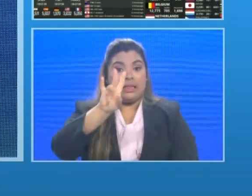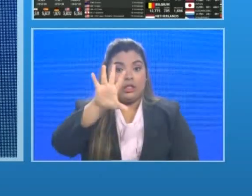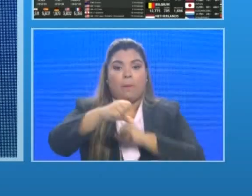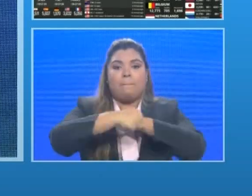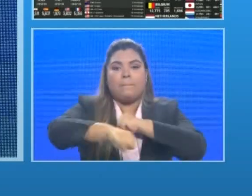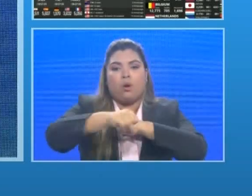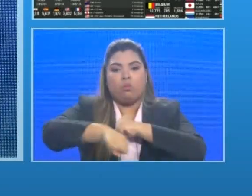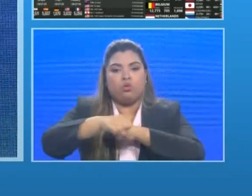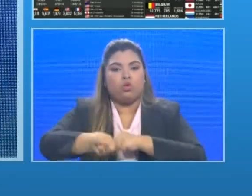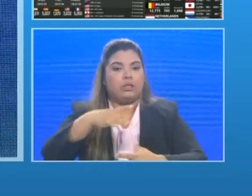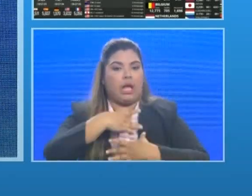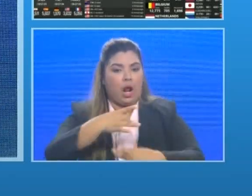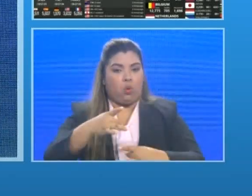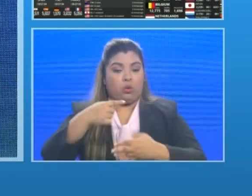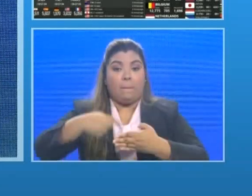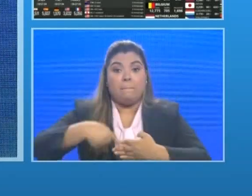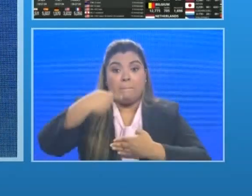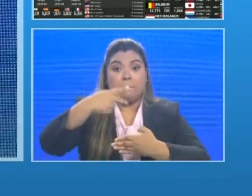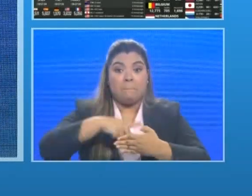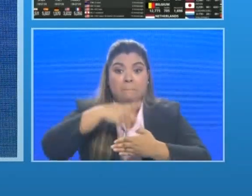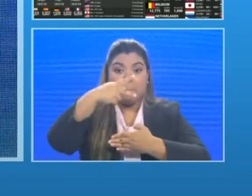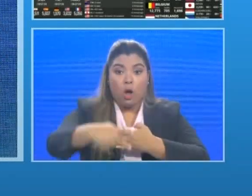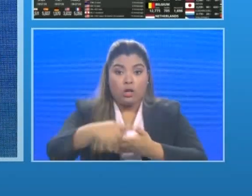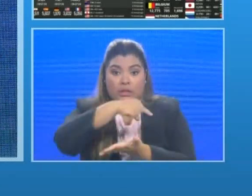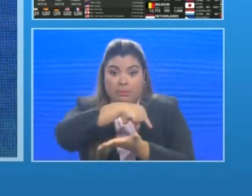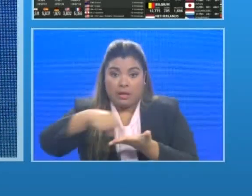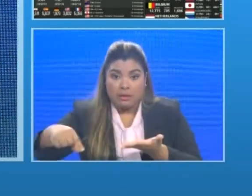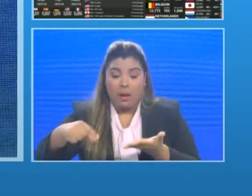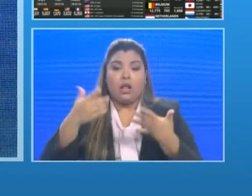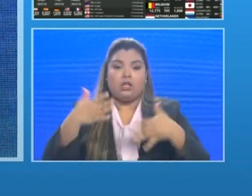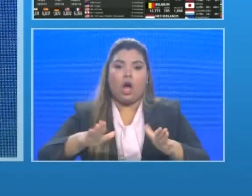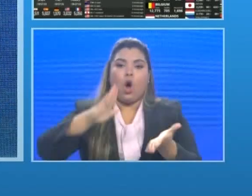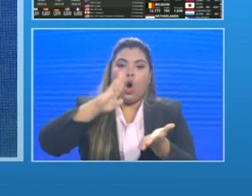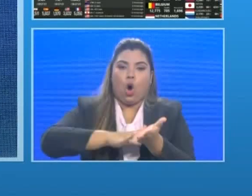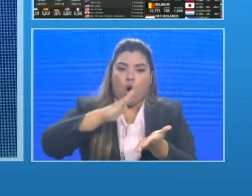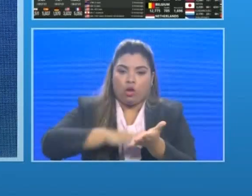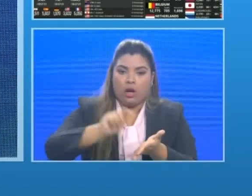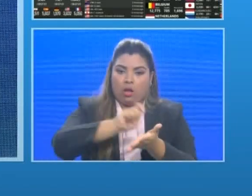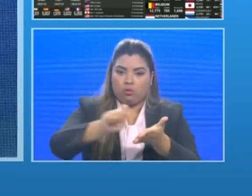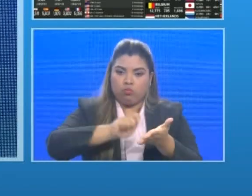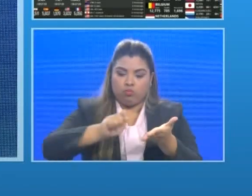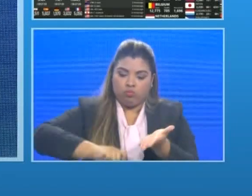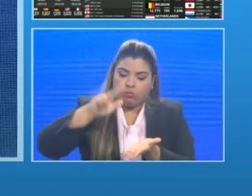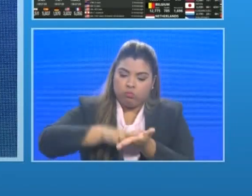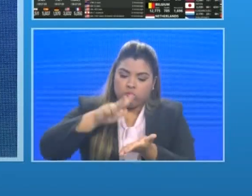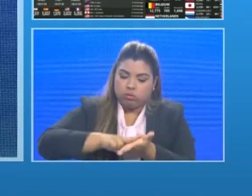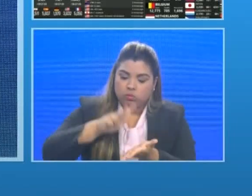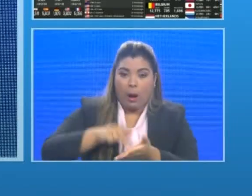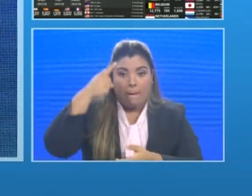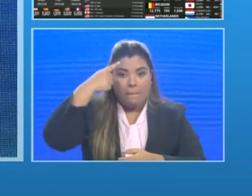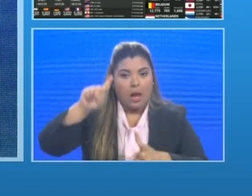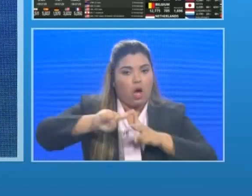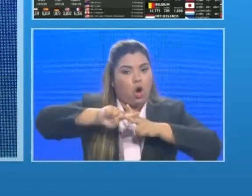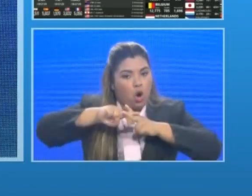la próxima semana estamos haciendo los nombramientos necesarios para poner en